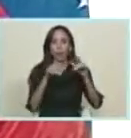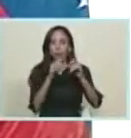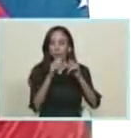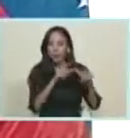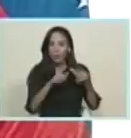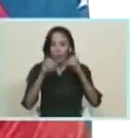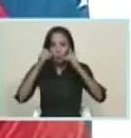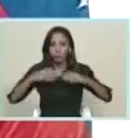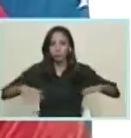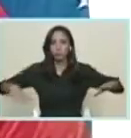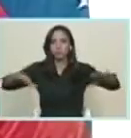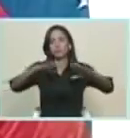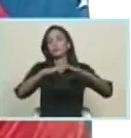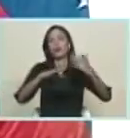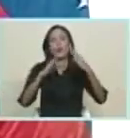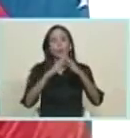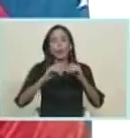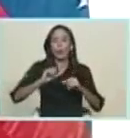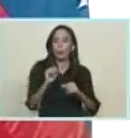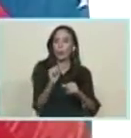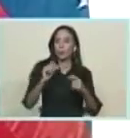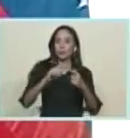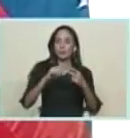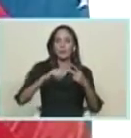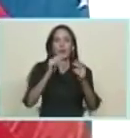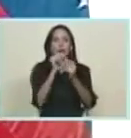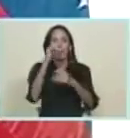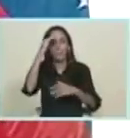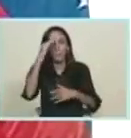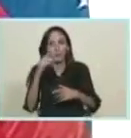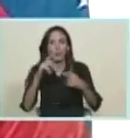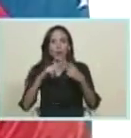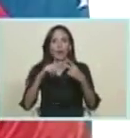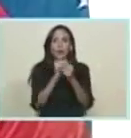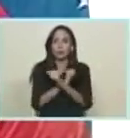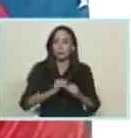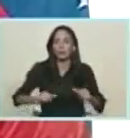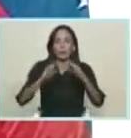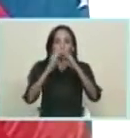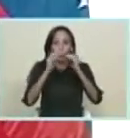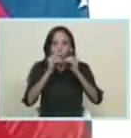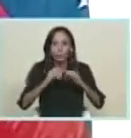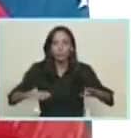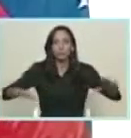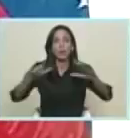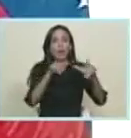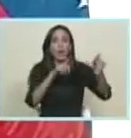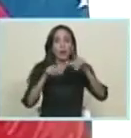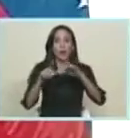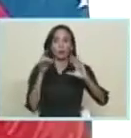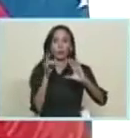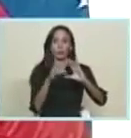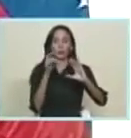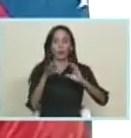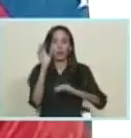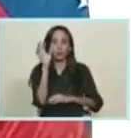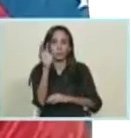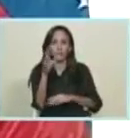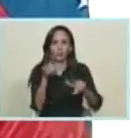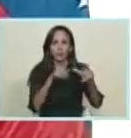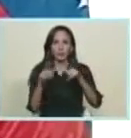desplegado. La Fuerza Armada, cuidar todos los centros electorales. ¿Tienen listo el carnet de la patria? ¿Quién trajo su carnet de la